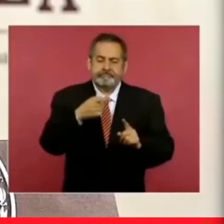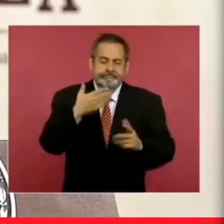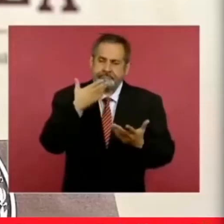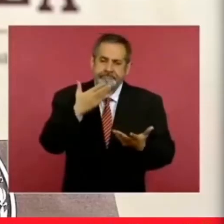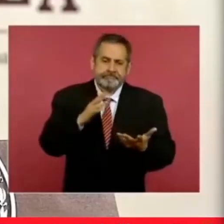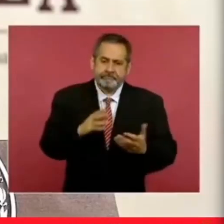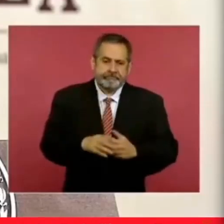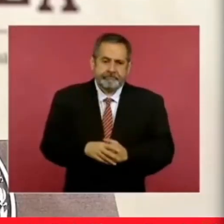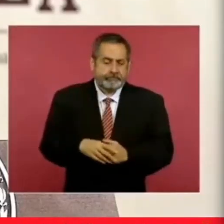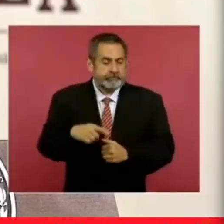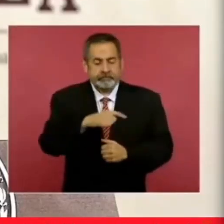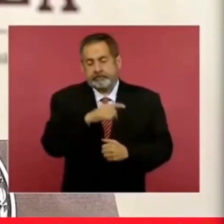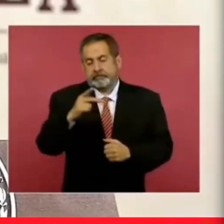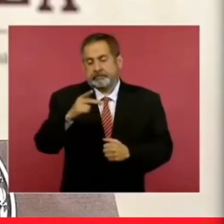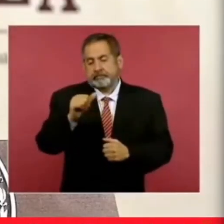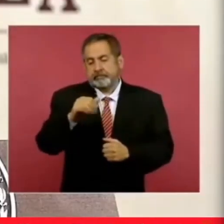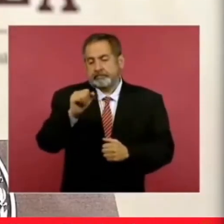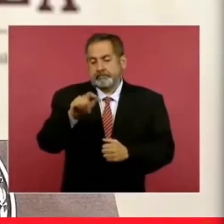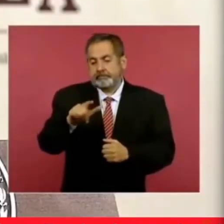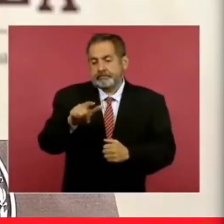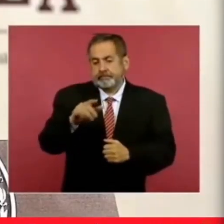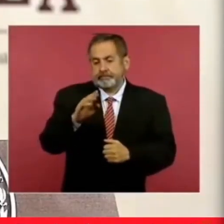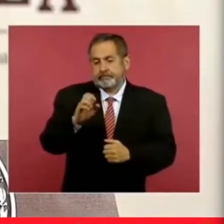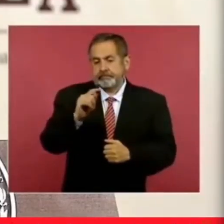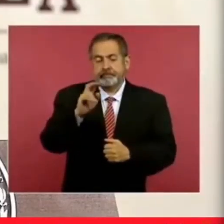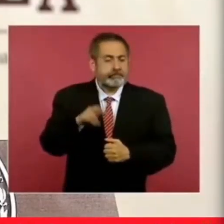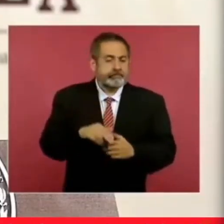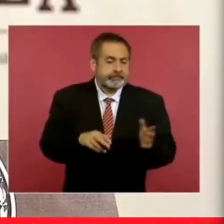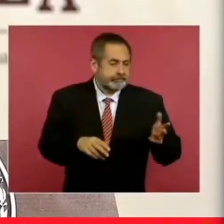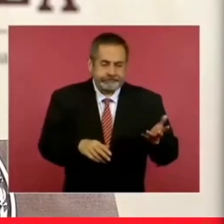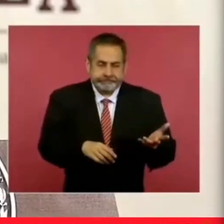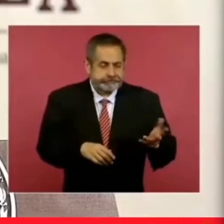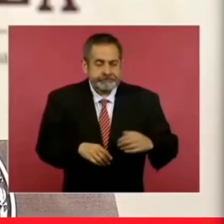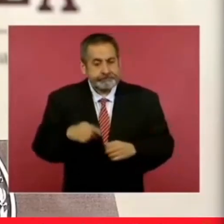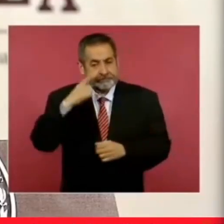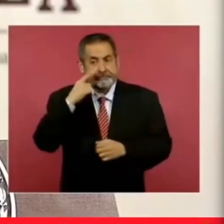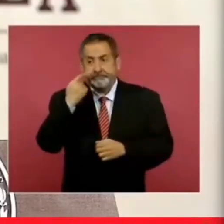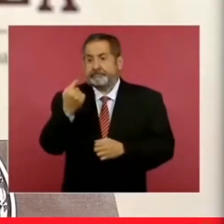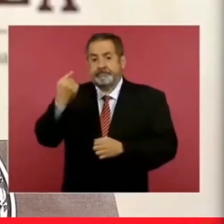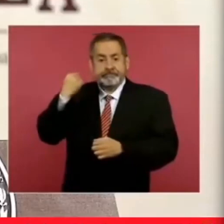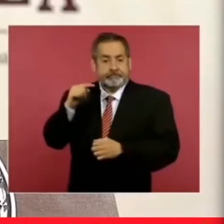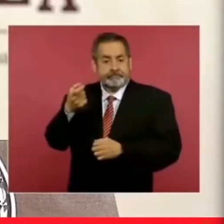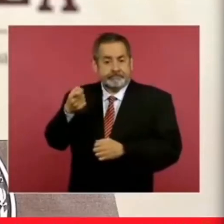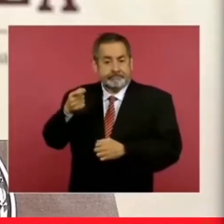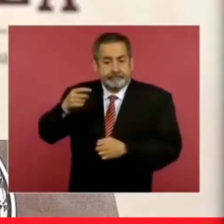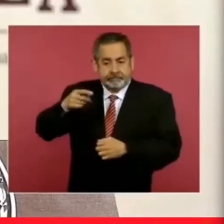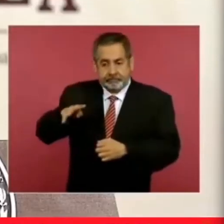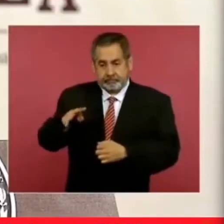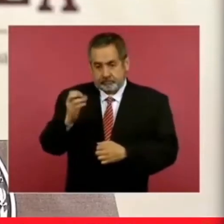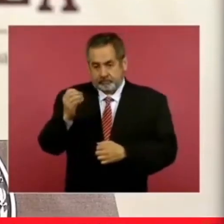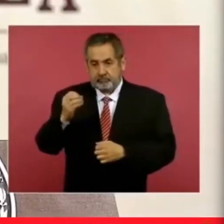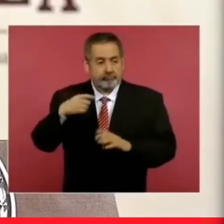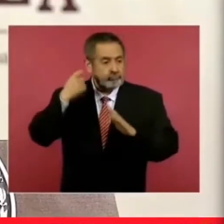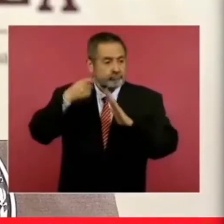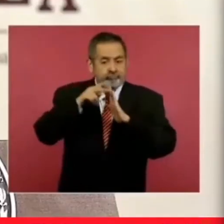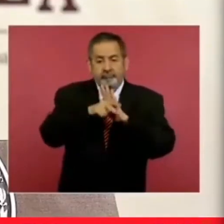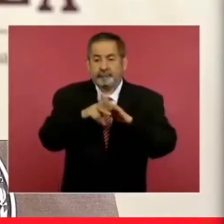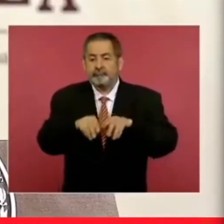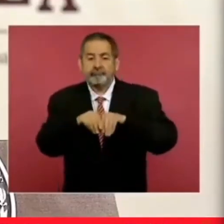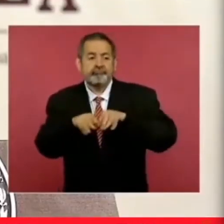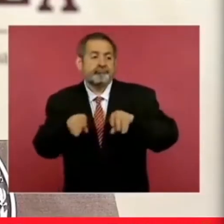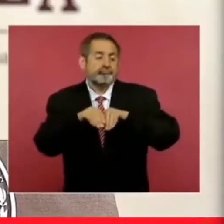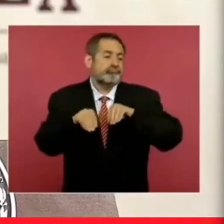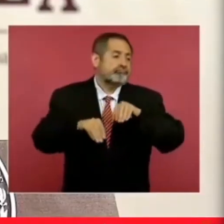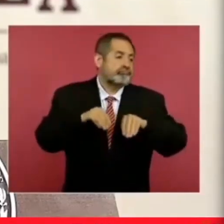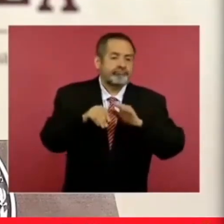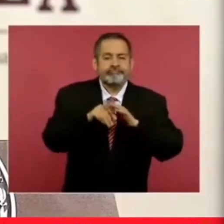para Pascal Beltrán del río y Compañía El pasado 29 de octubre circuló un video a través de redes sociales